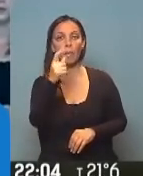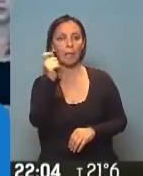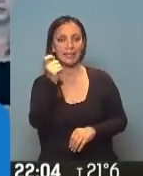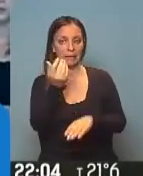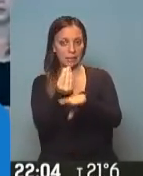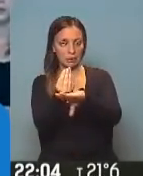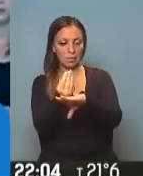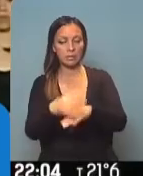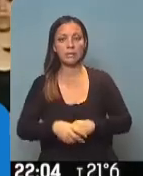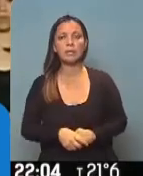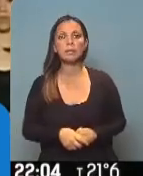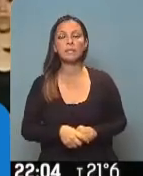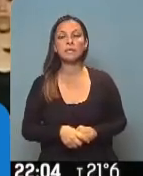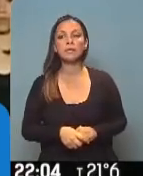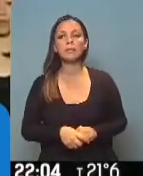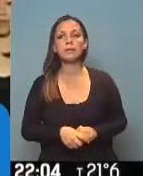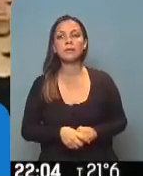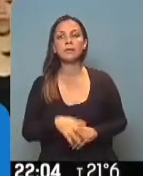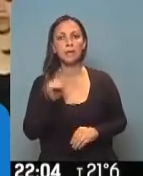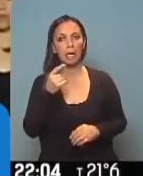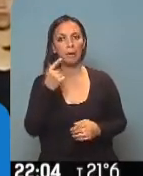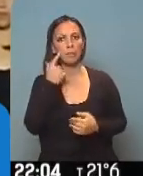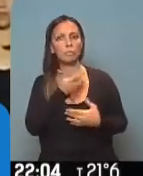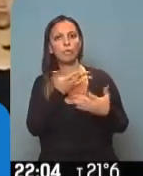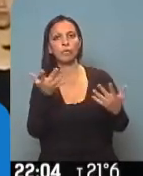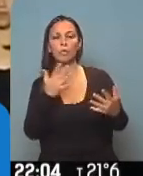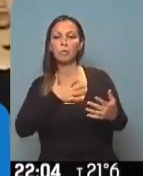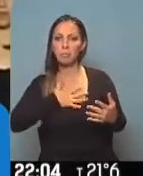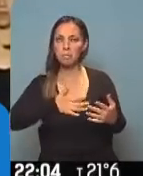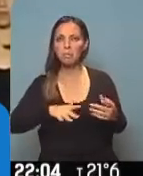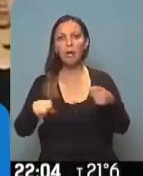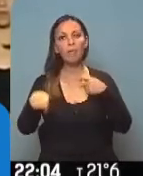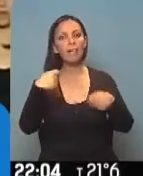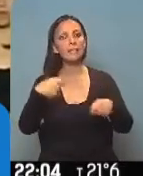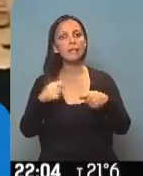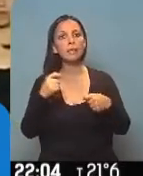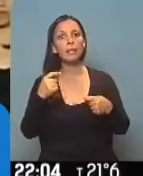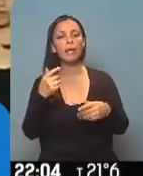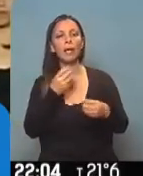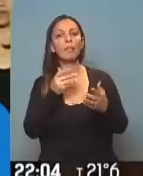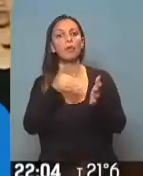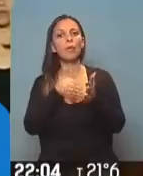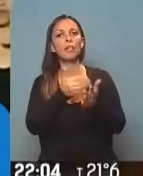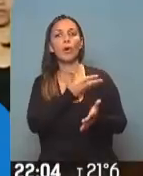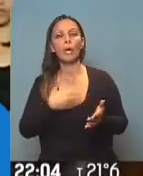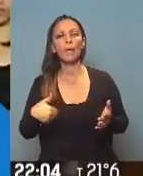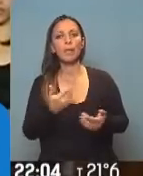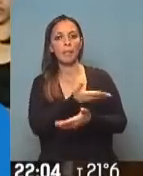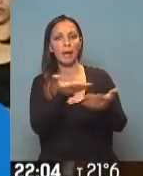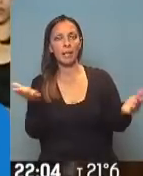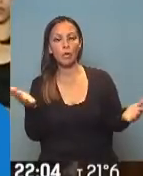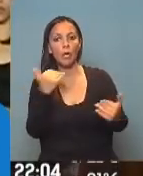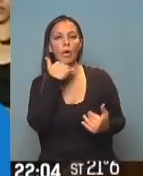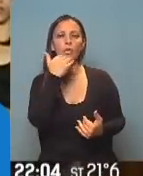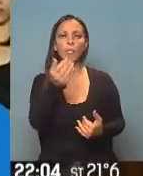la presidencia, Jair Bolsonaro se mostró más conciliador y prometió gobernar para todos los brasileños sin distinciones de sexo, raza